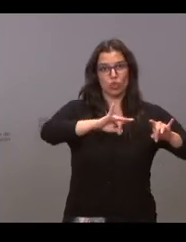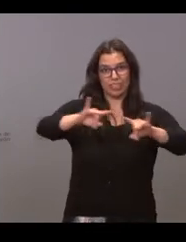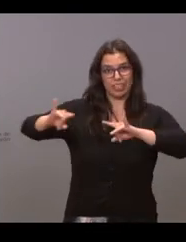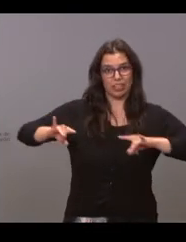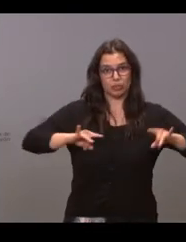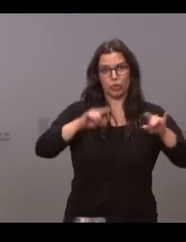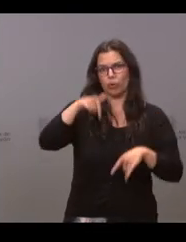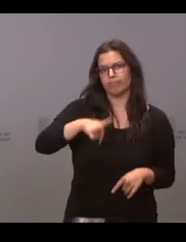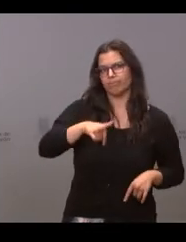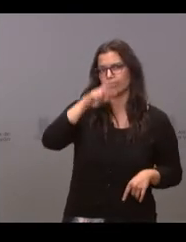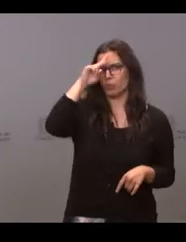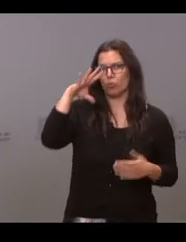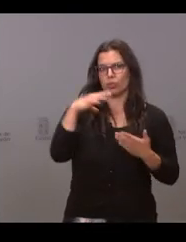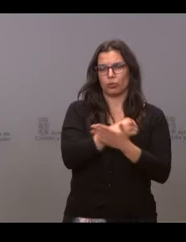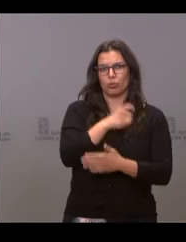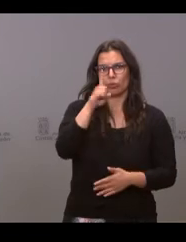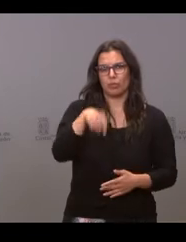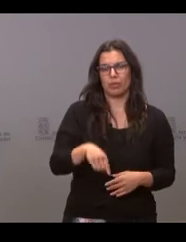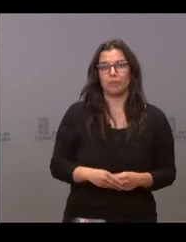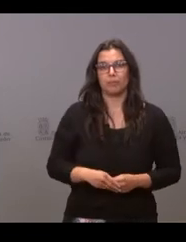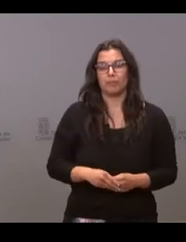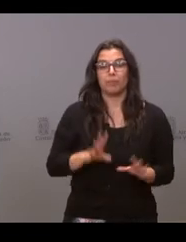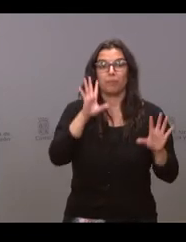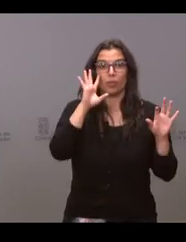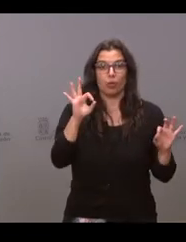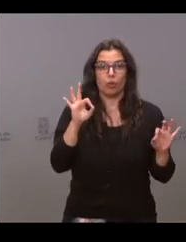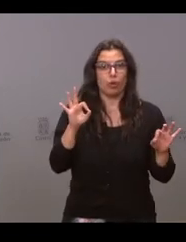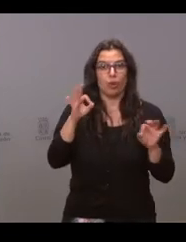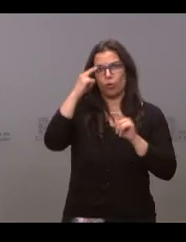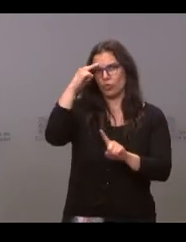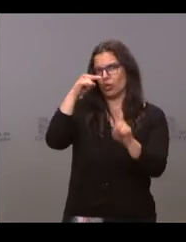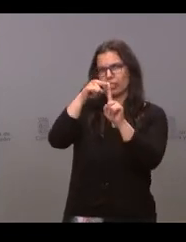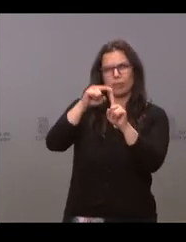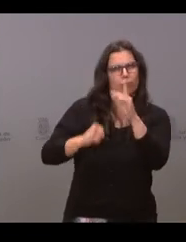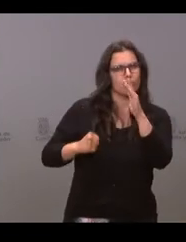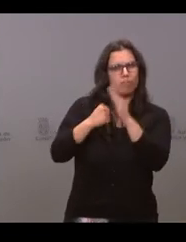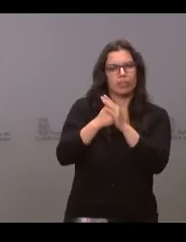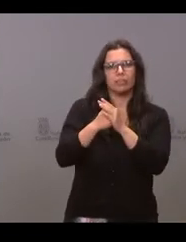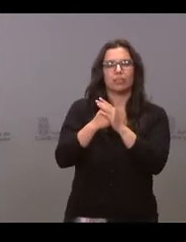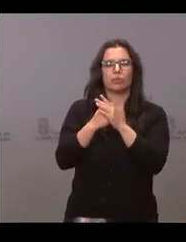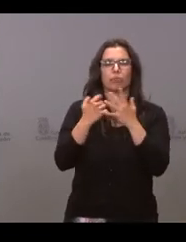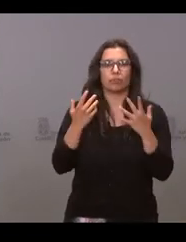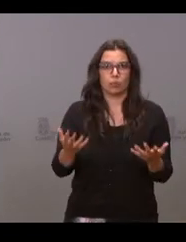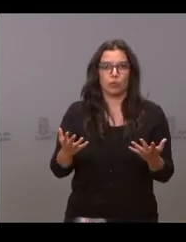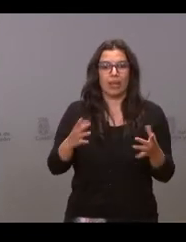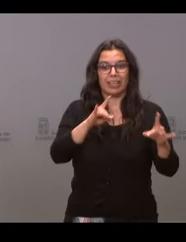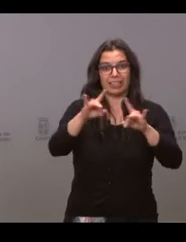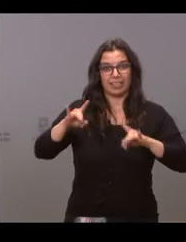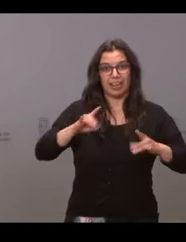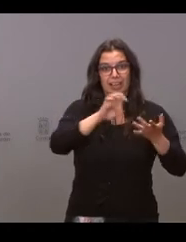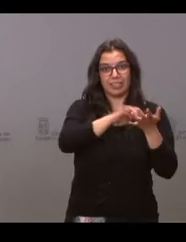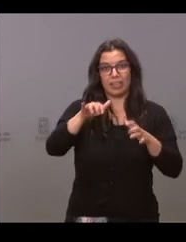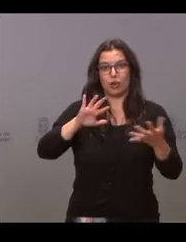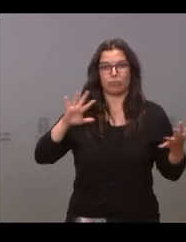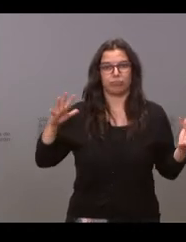algo que nos preocupa a todos y por supuesto como objetivo último la transformación de nuestra tierra de castilla y